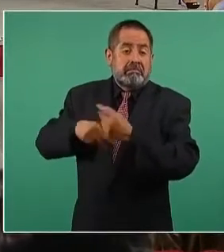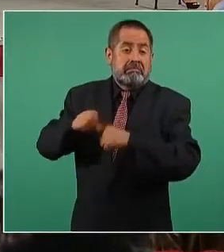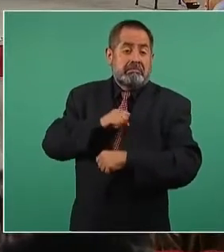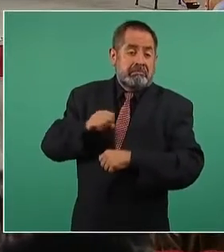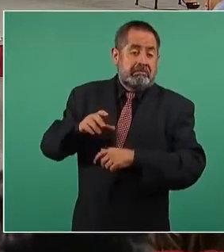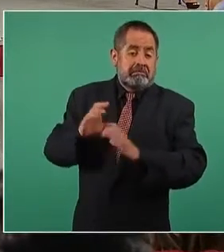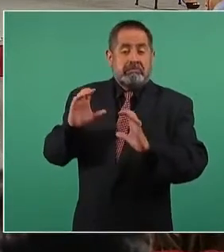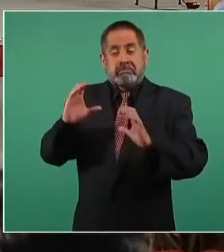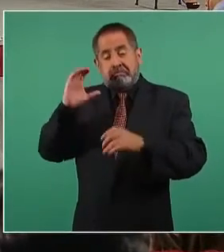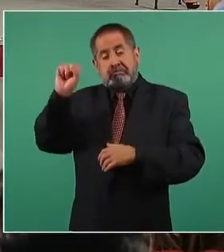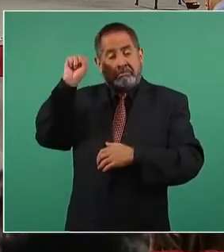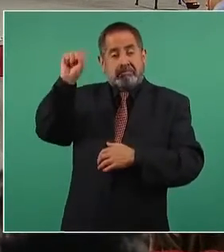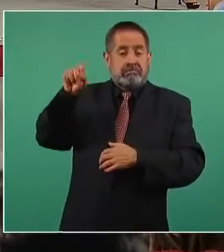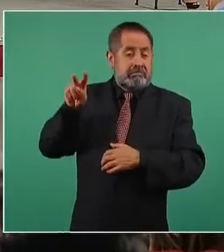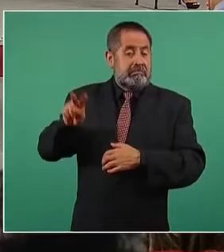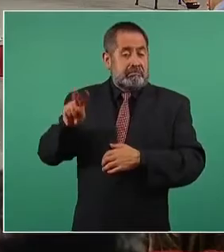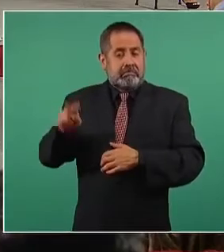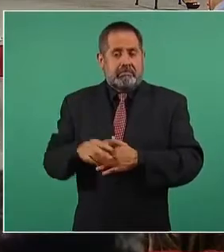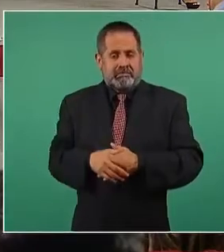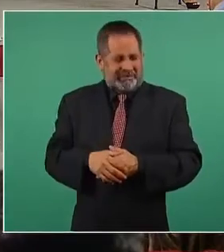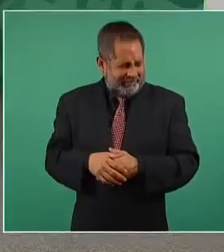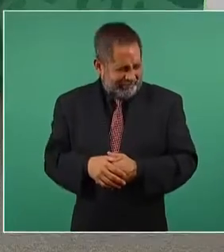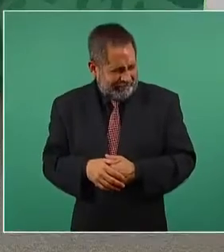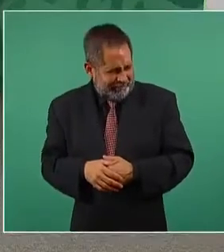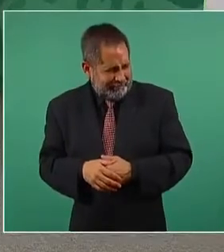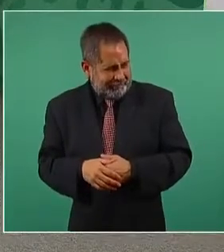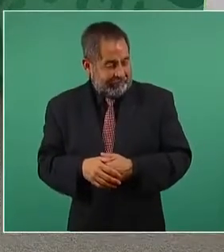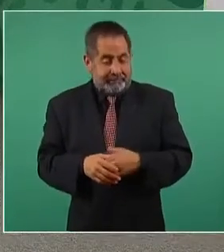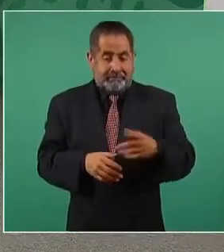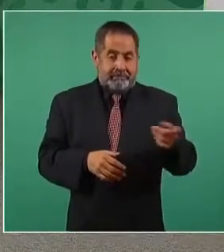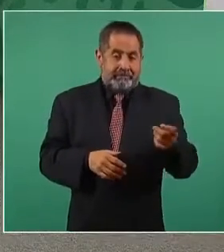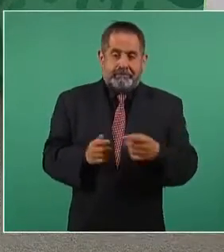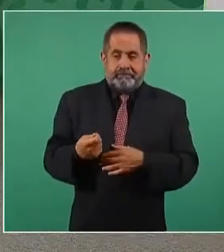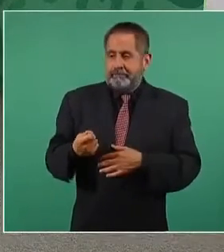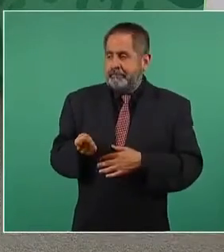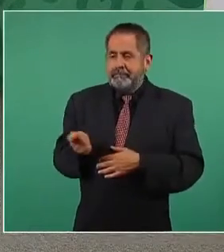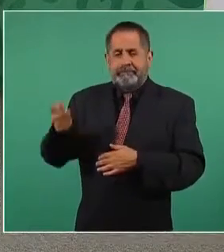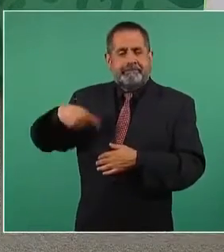con los comunismos, porque los comunistas, porque